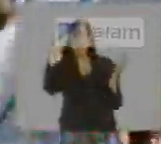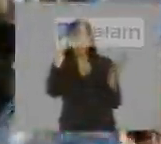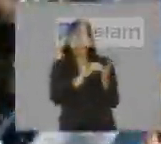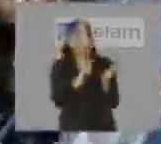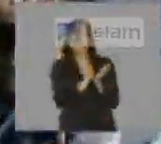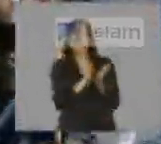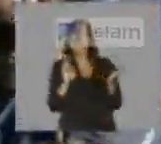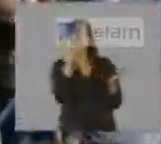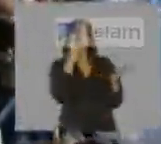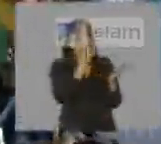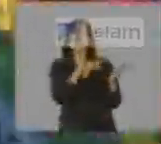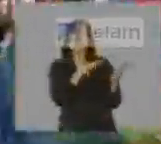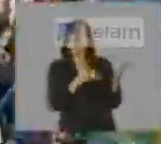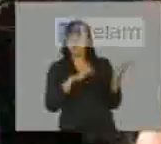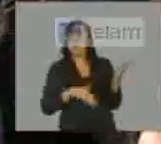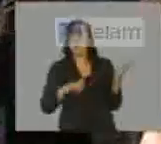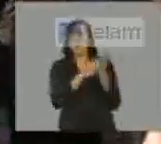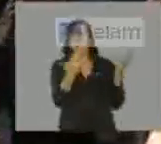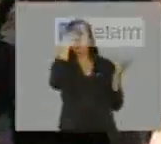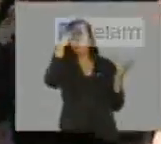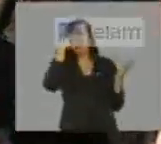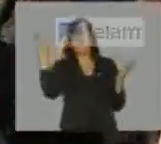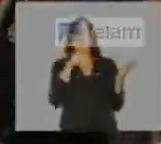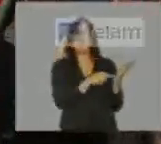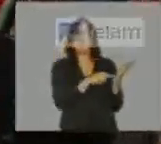letra muerta de la Constitución.